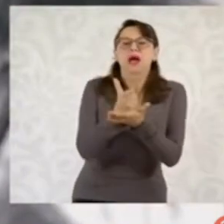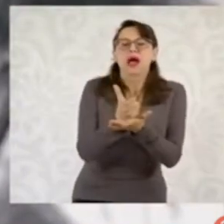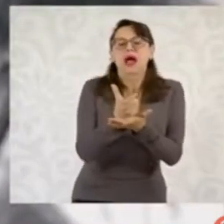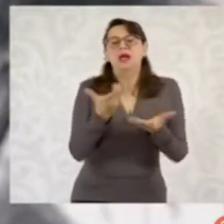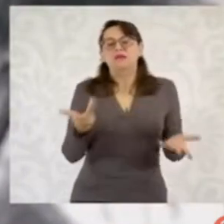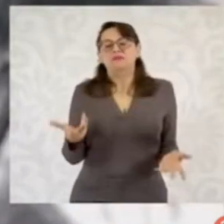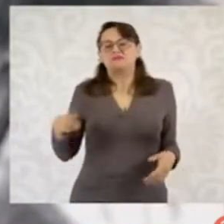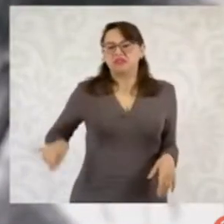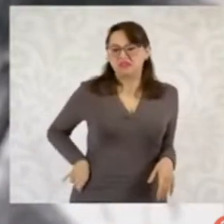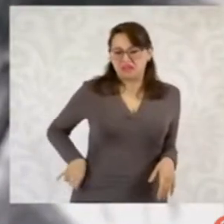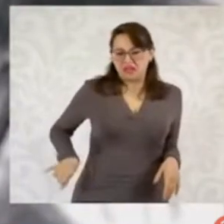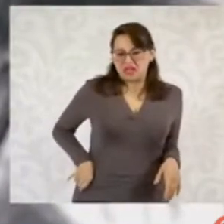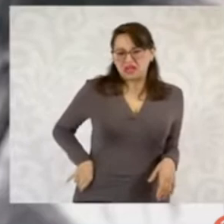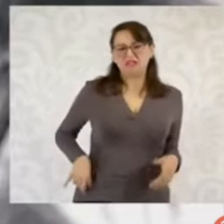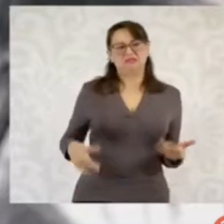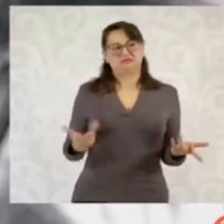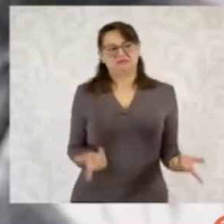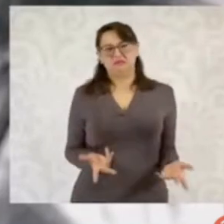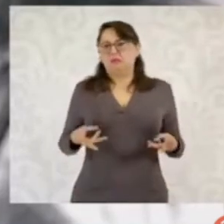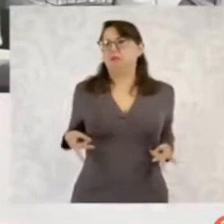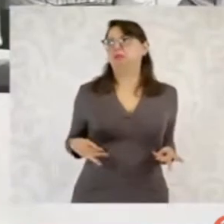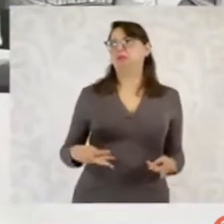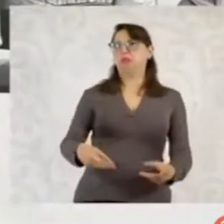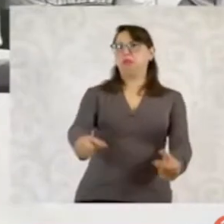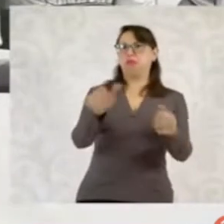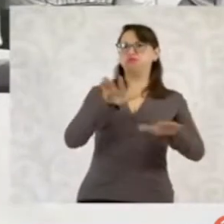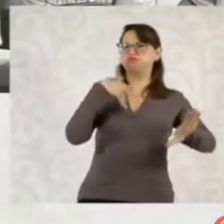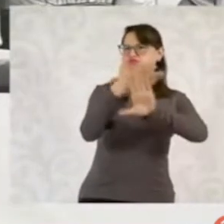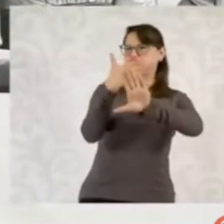les molesta gastar este dinero en una campaña sucia?